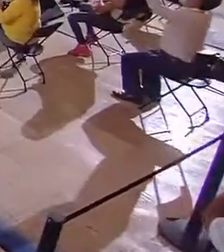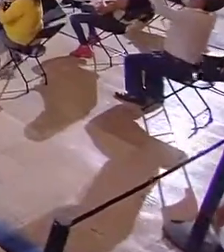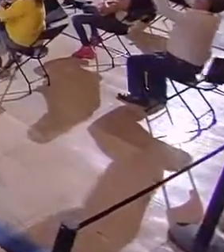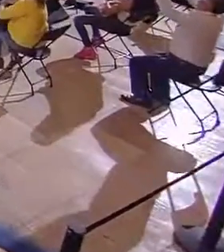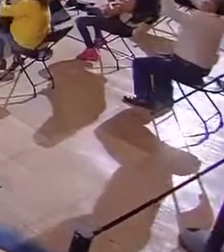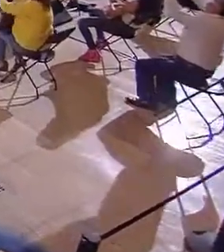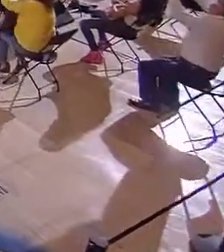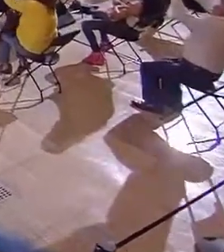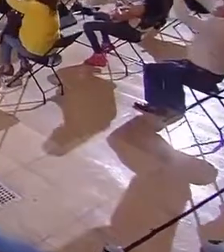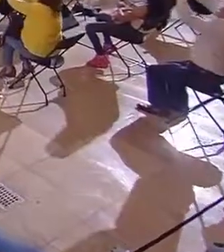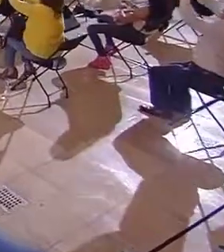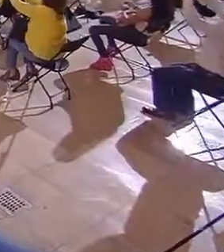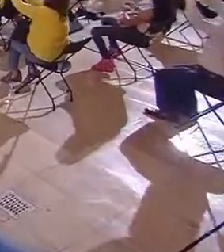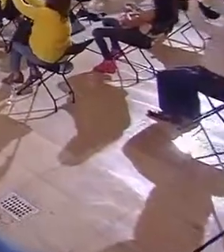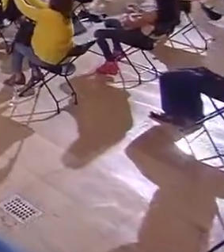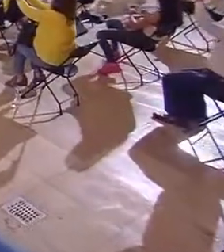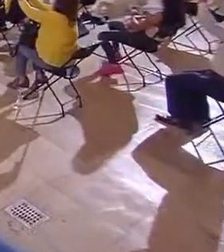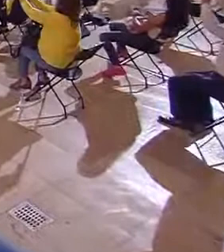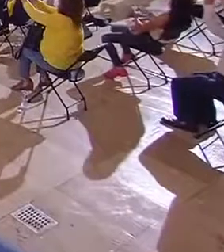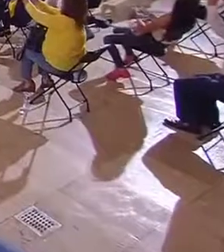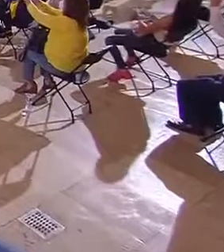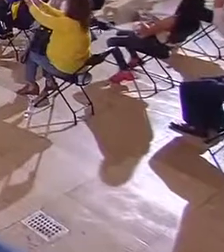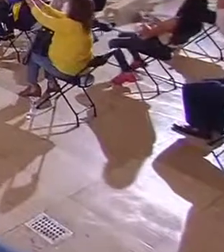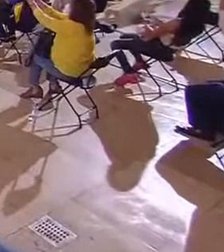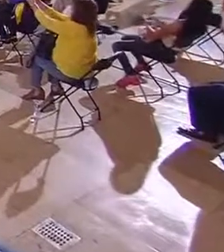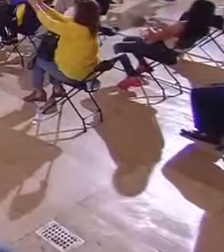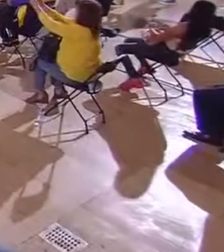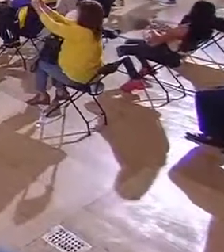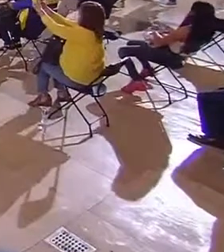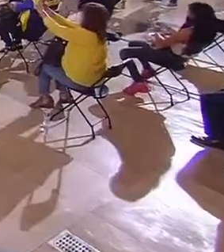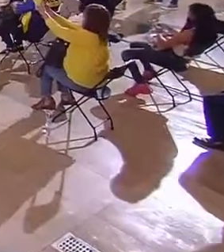Muy buenos días. Nos da,